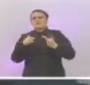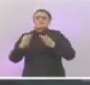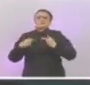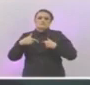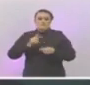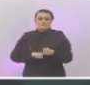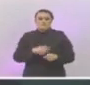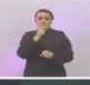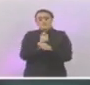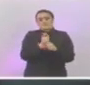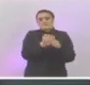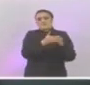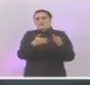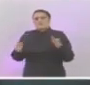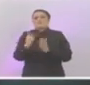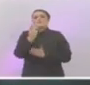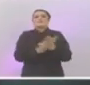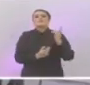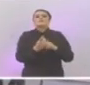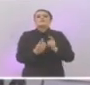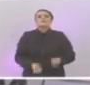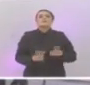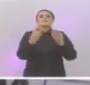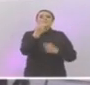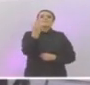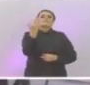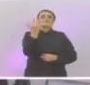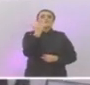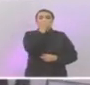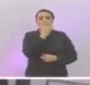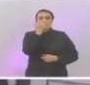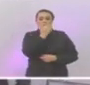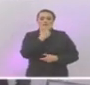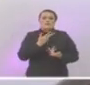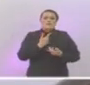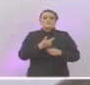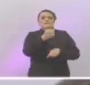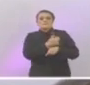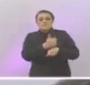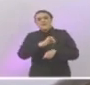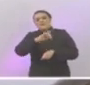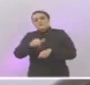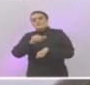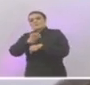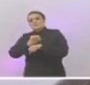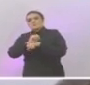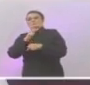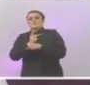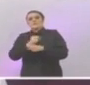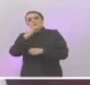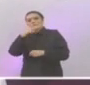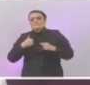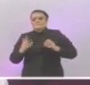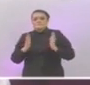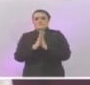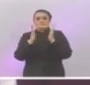primera etapa operará este programa en 250 escuelas de educación básica y media superior, con la